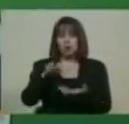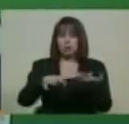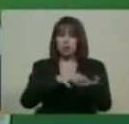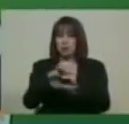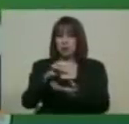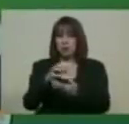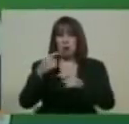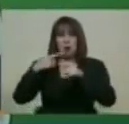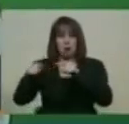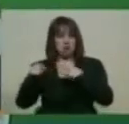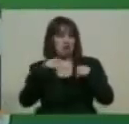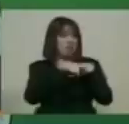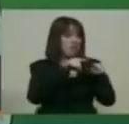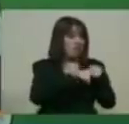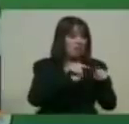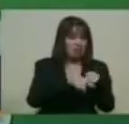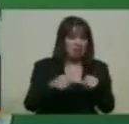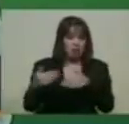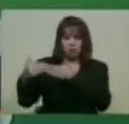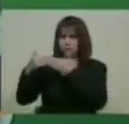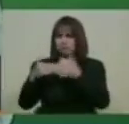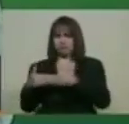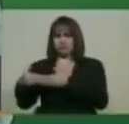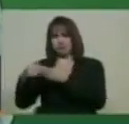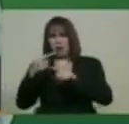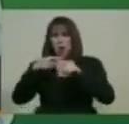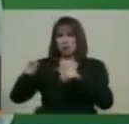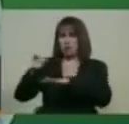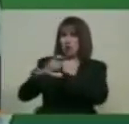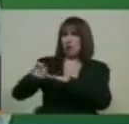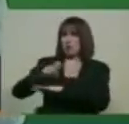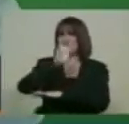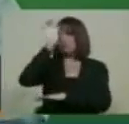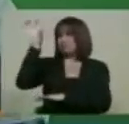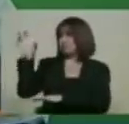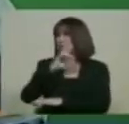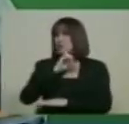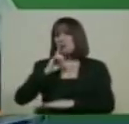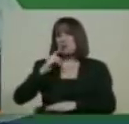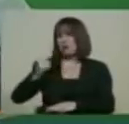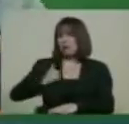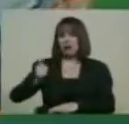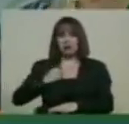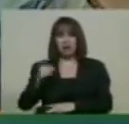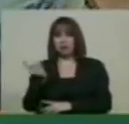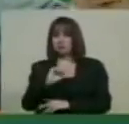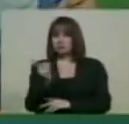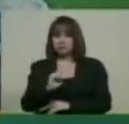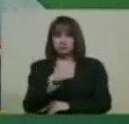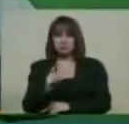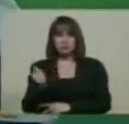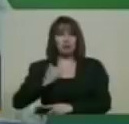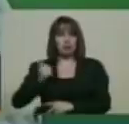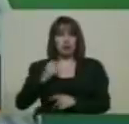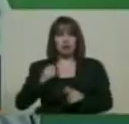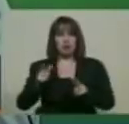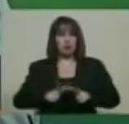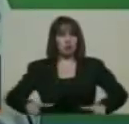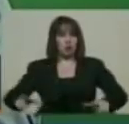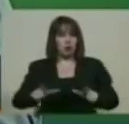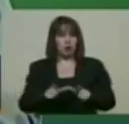meter sus narices en Venezuela ningún gobierno extranjero, llámese como se llame, sea de donde sea.